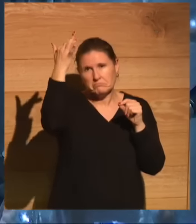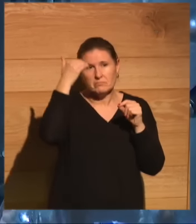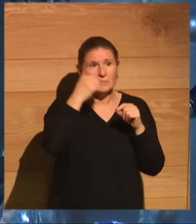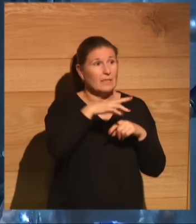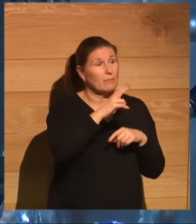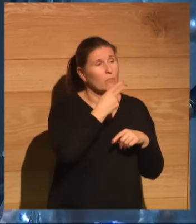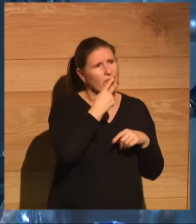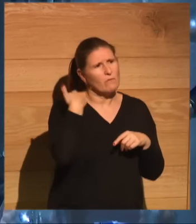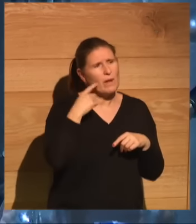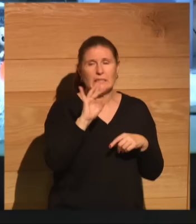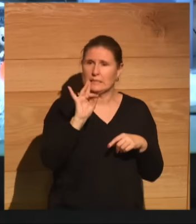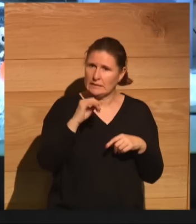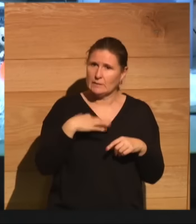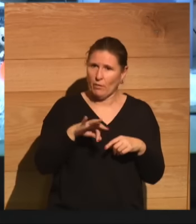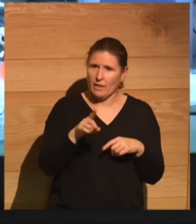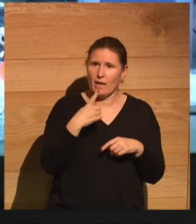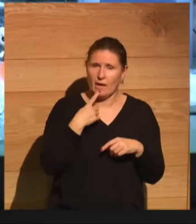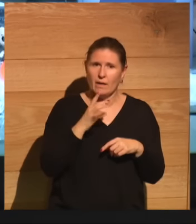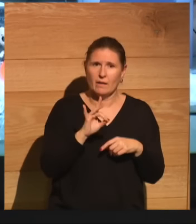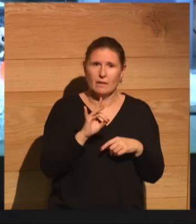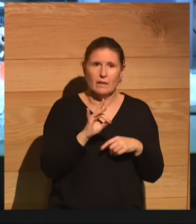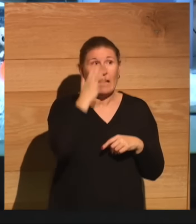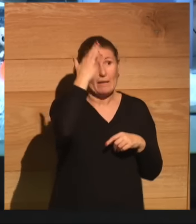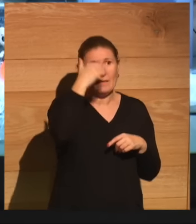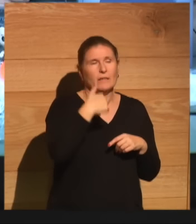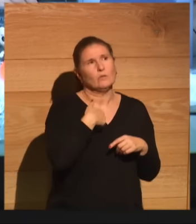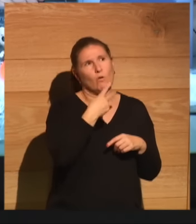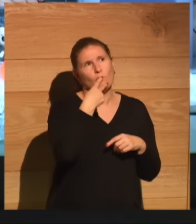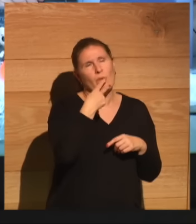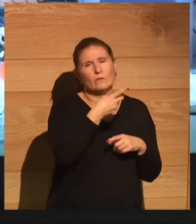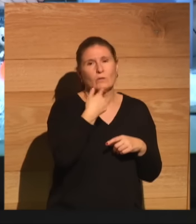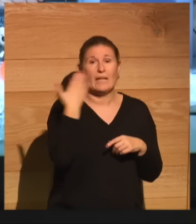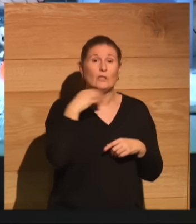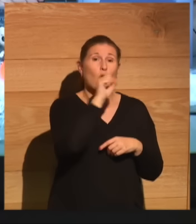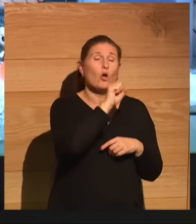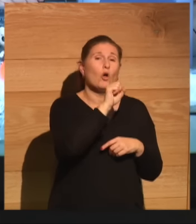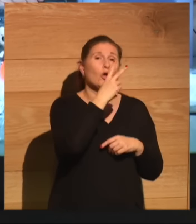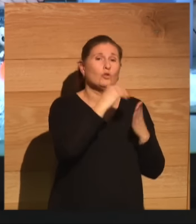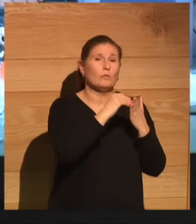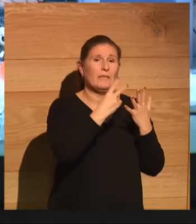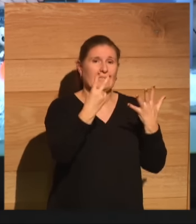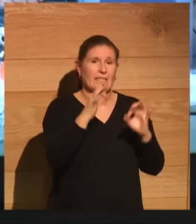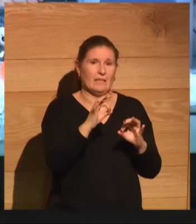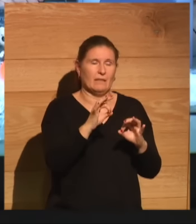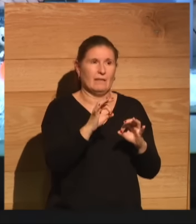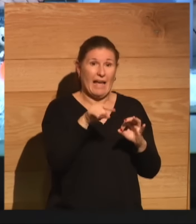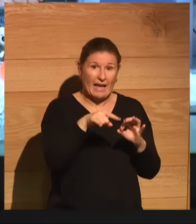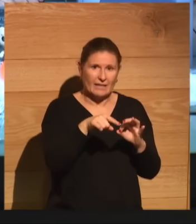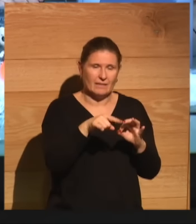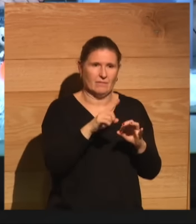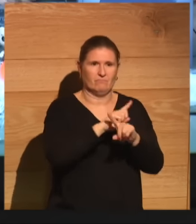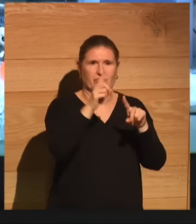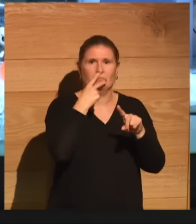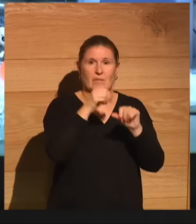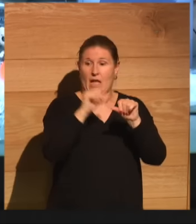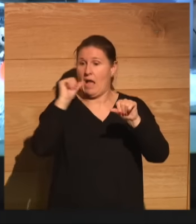¿Se podía fumar? Sí. Para mí es importante imaginarme que la gente está allí fumando. En el año 2007 fue cuando se prohibió fumar en la Comic-Con de San Diego. Hasta ese